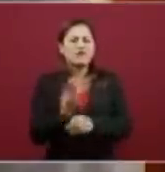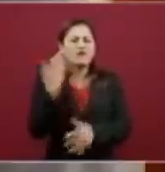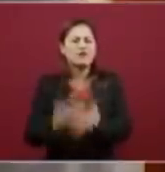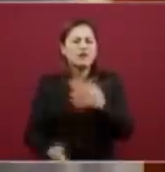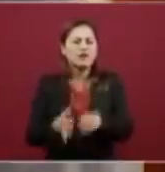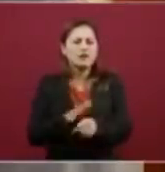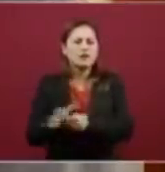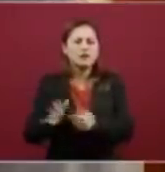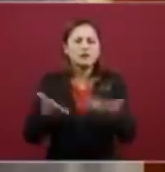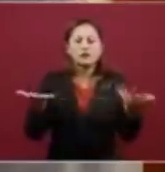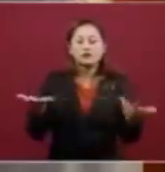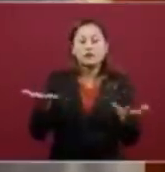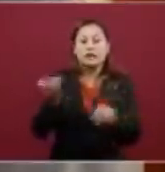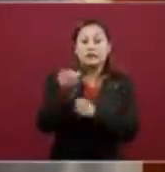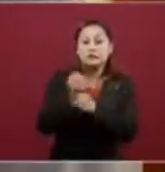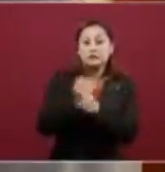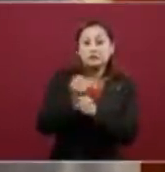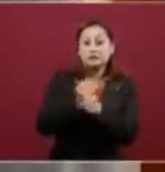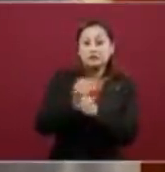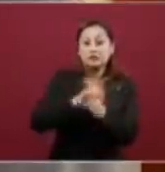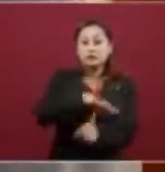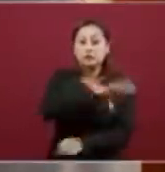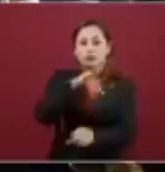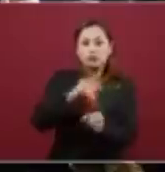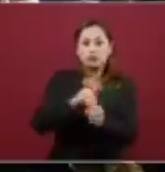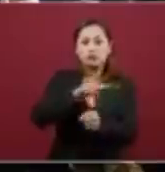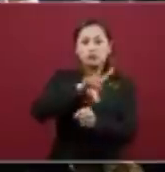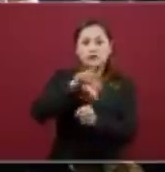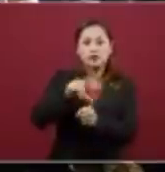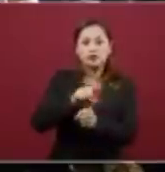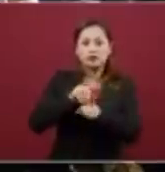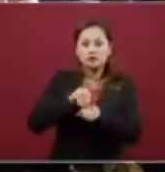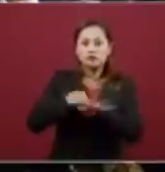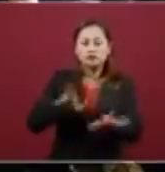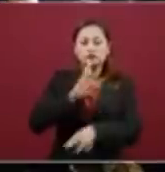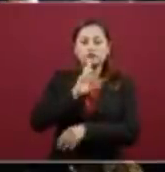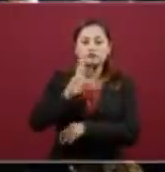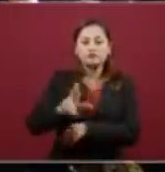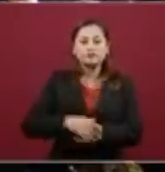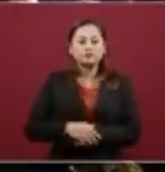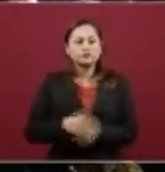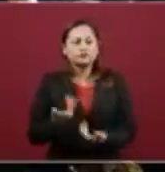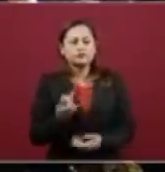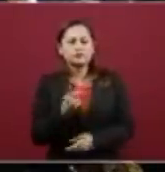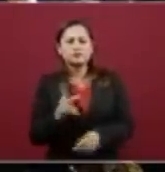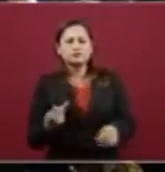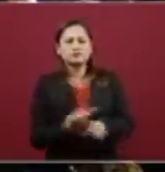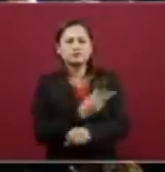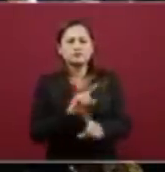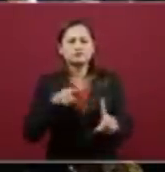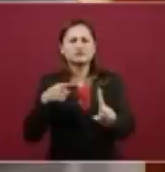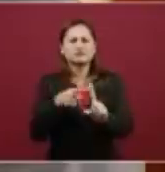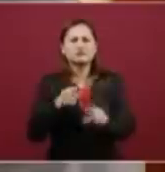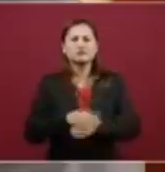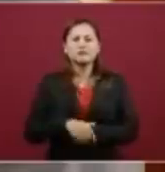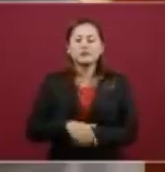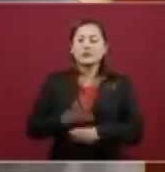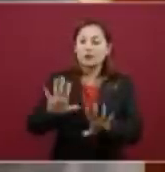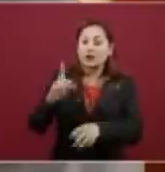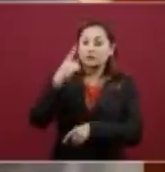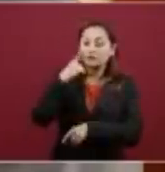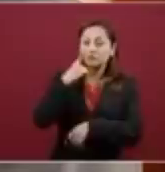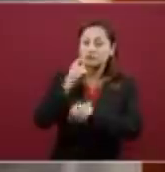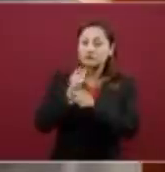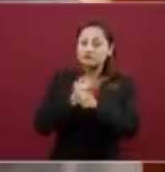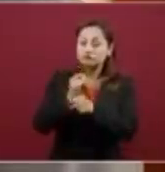todo el proceso judicial para su desahogo. Pero el gobierno federal no está interviniendo en el caso. Estamos haciendo el seguimiento. Hay que recordar que la Fiscalía General